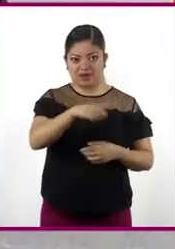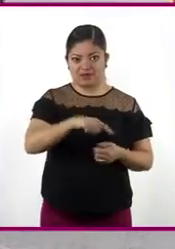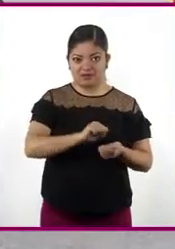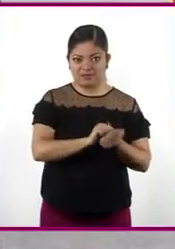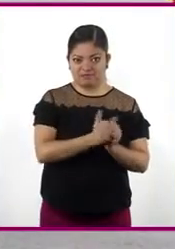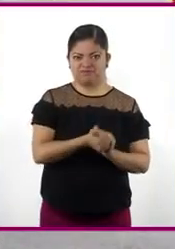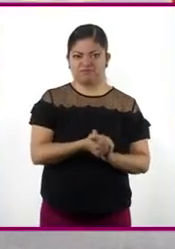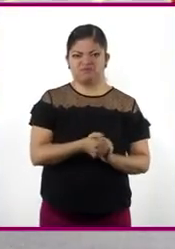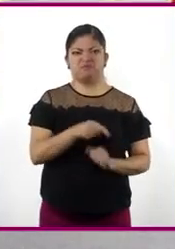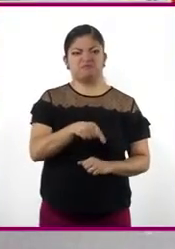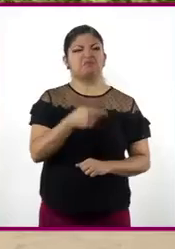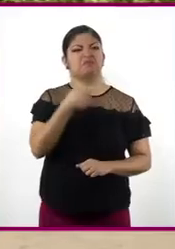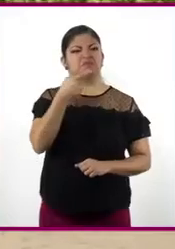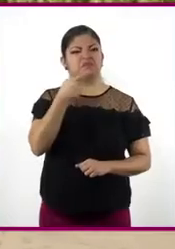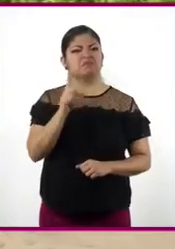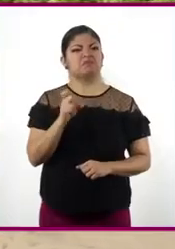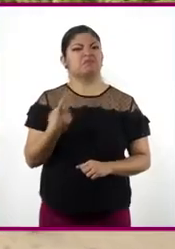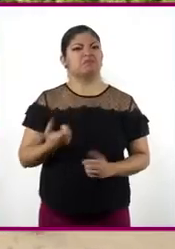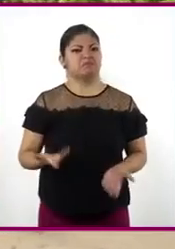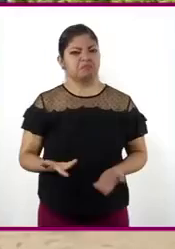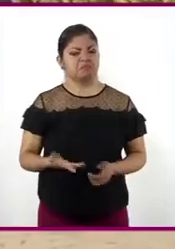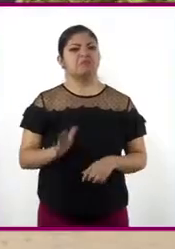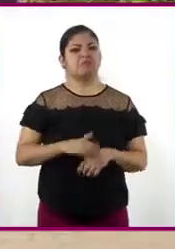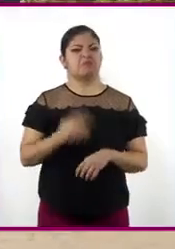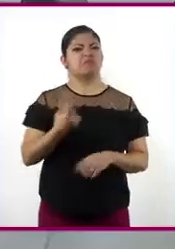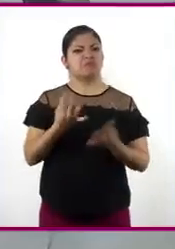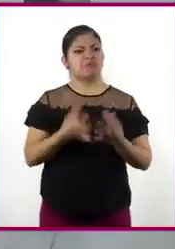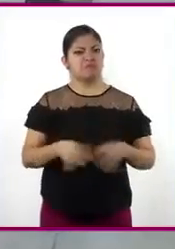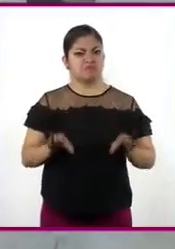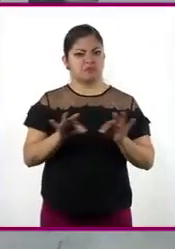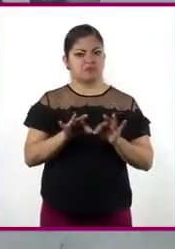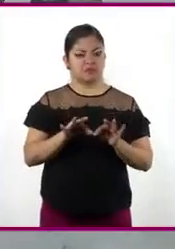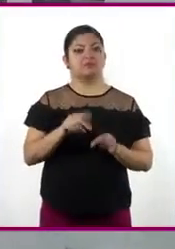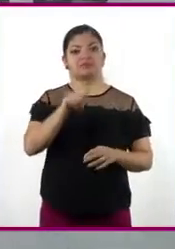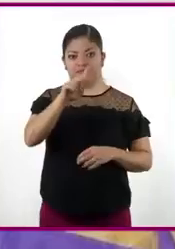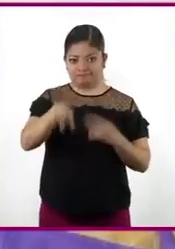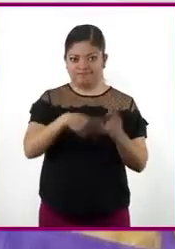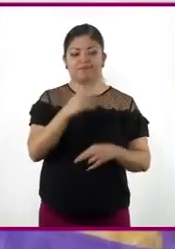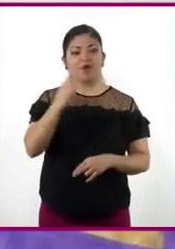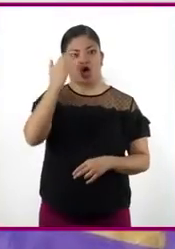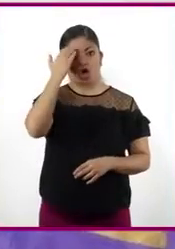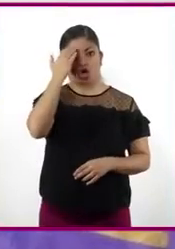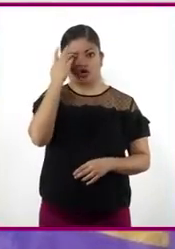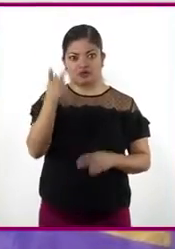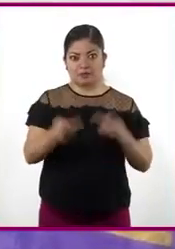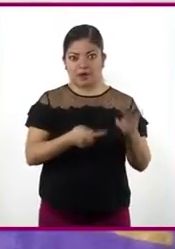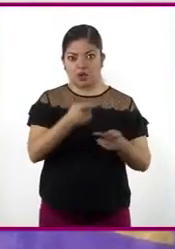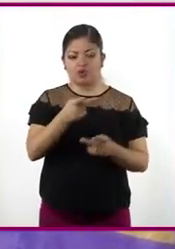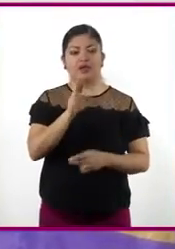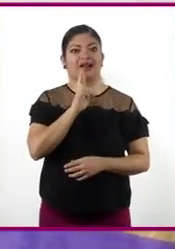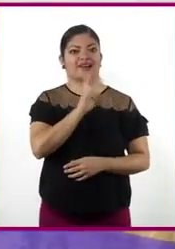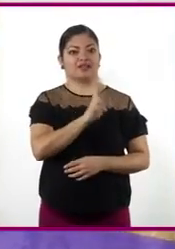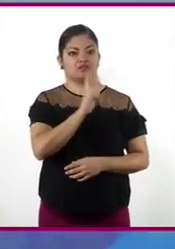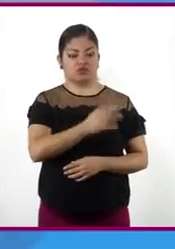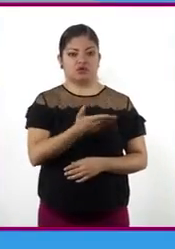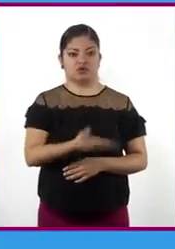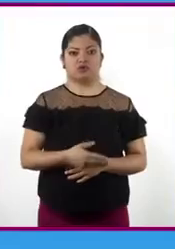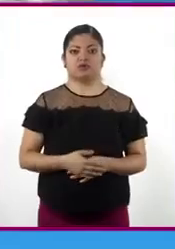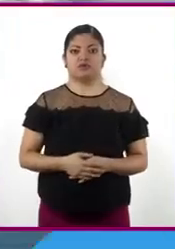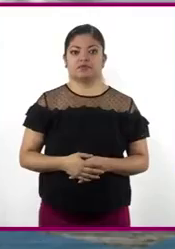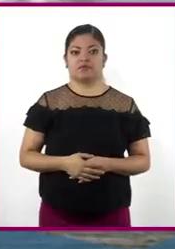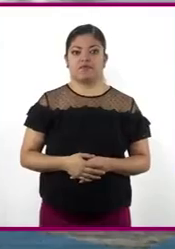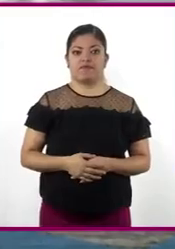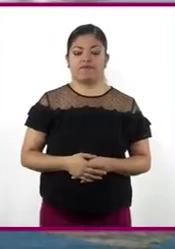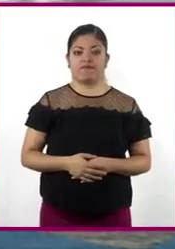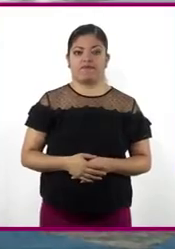¿A qué crees que se refiere? ¿Cuál es su importancia? Vamos a conocer las respuestas a estas preguntas.